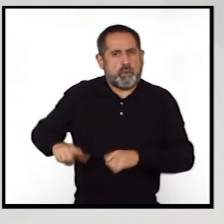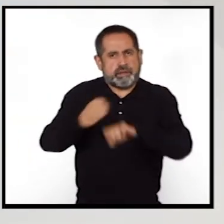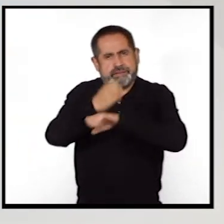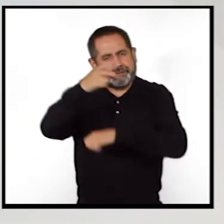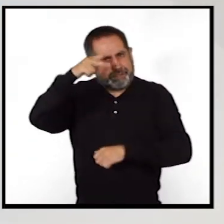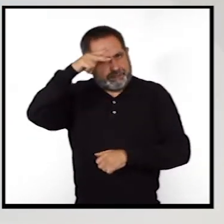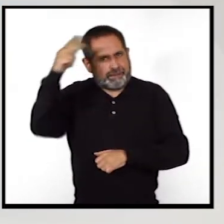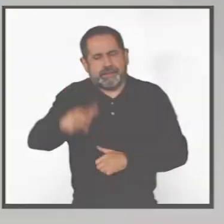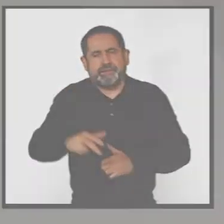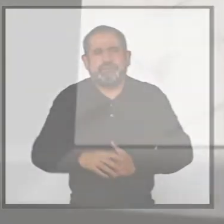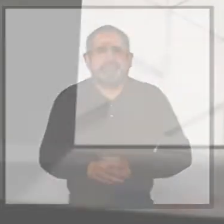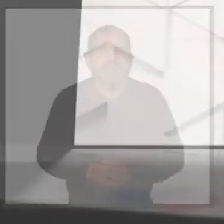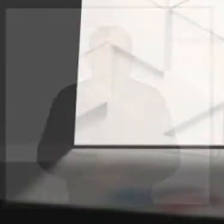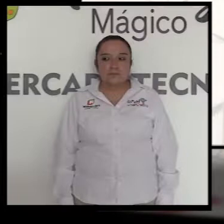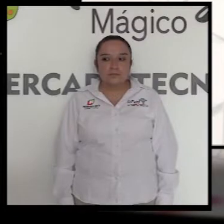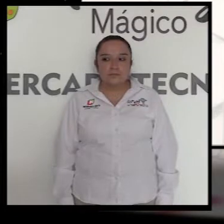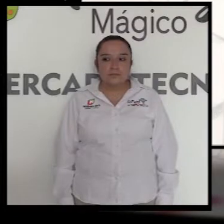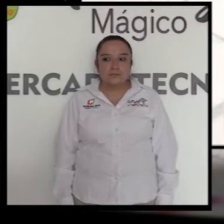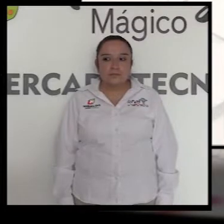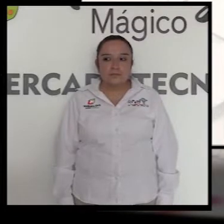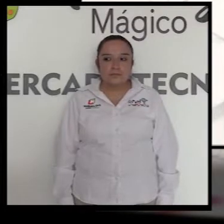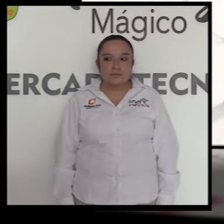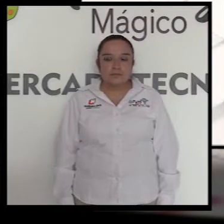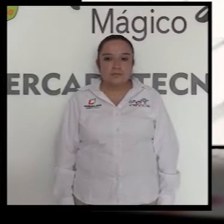Gobierno del Estado de Hidalgo.